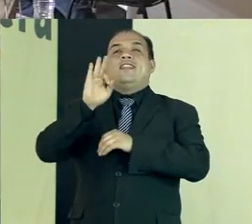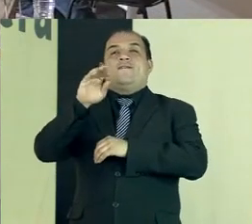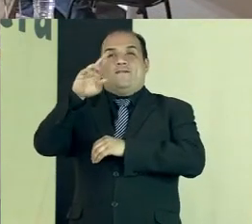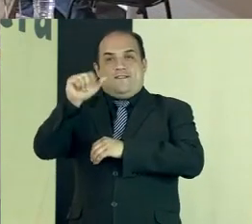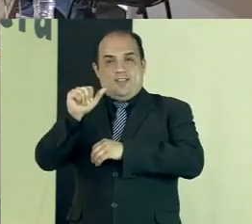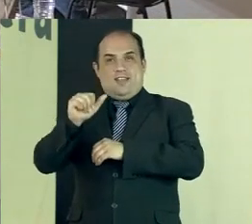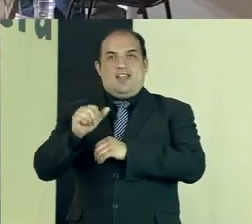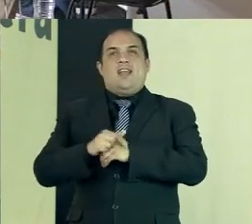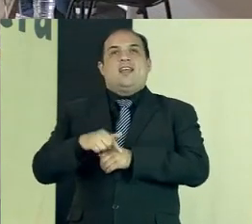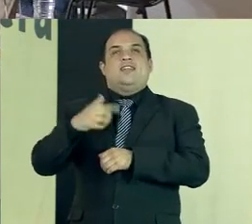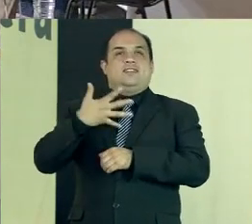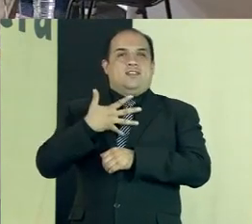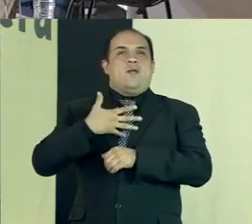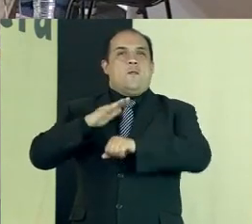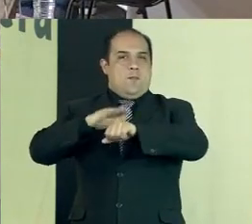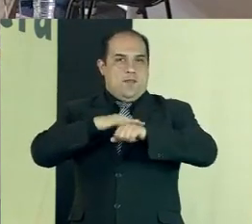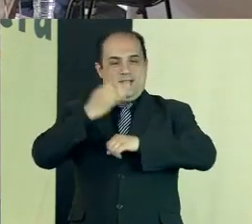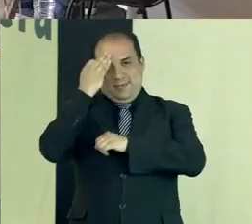tiempo